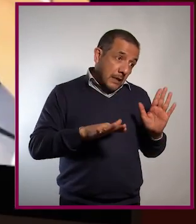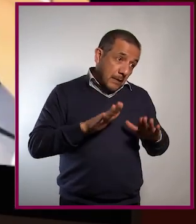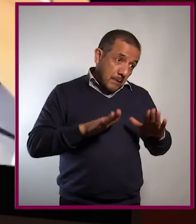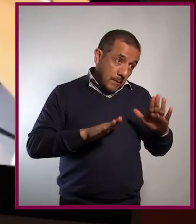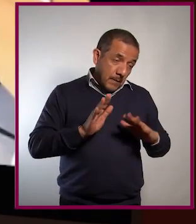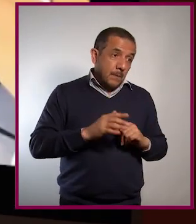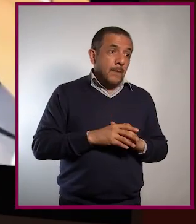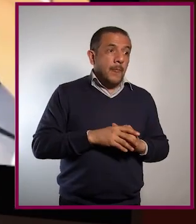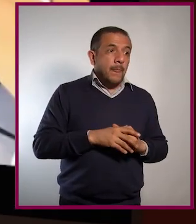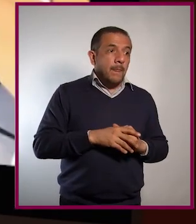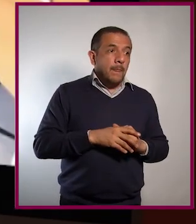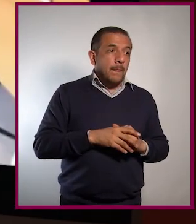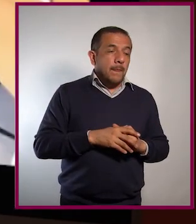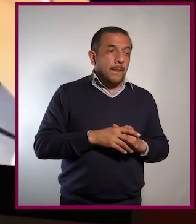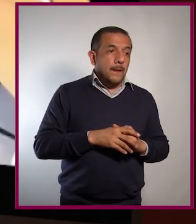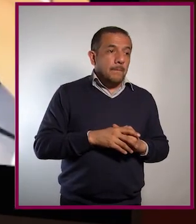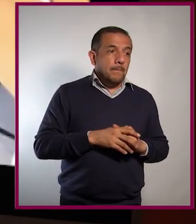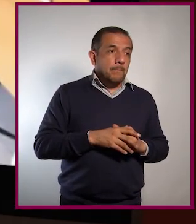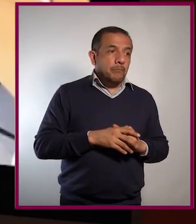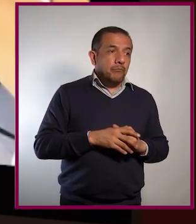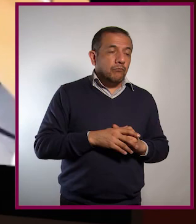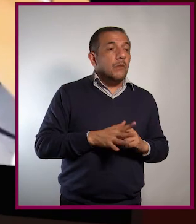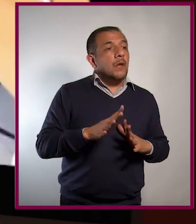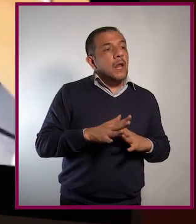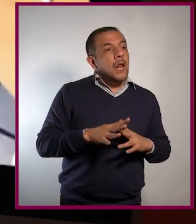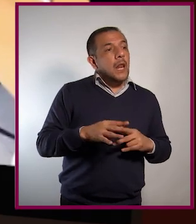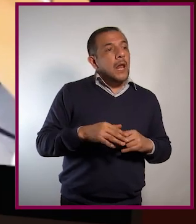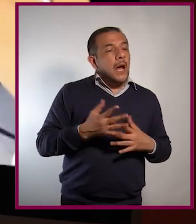decir que depende del estado